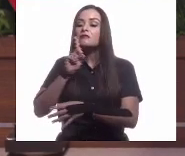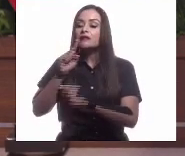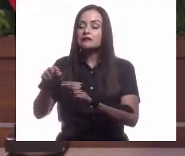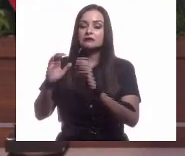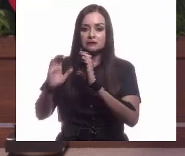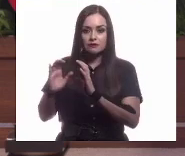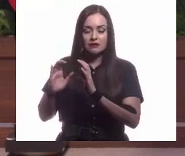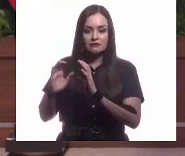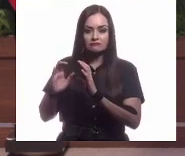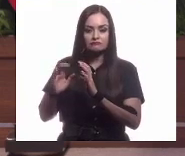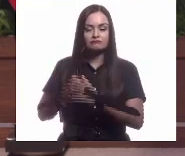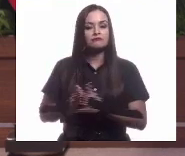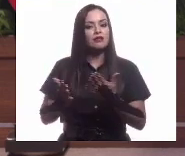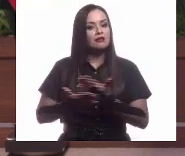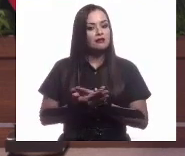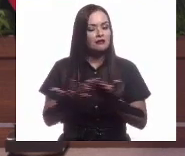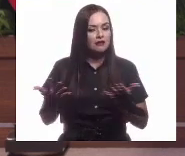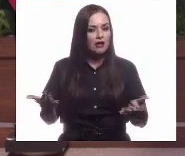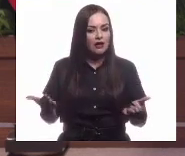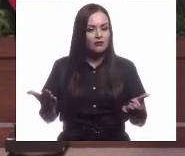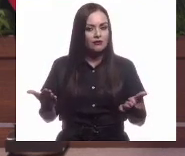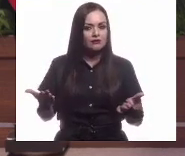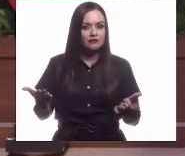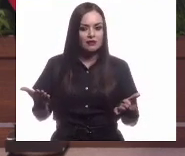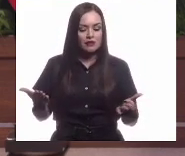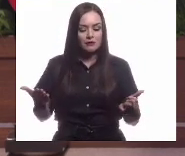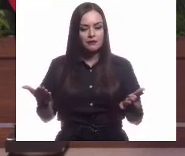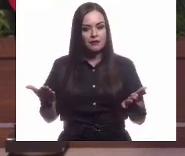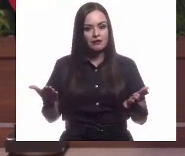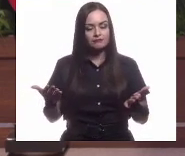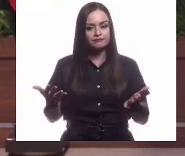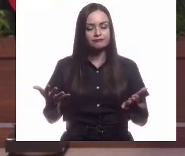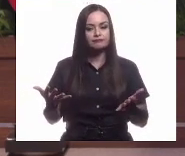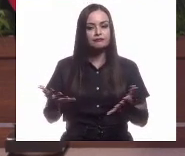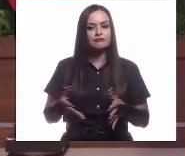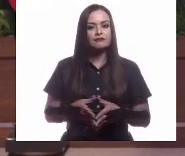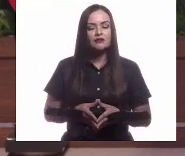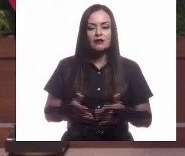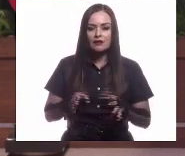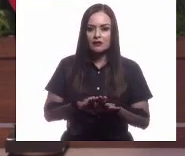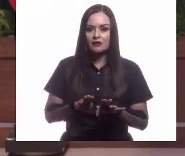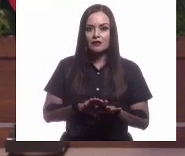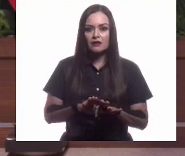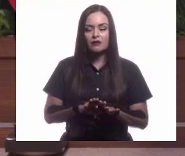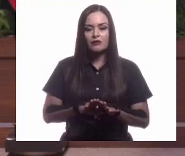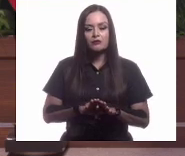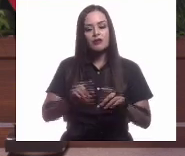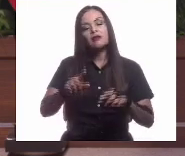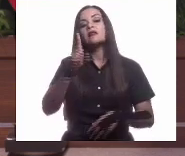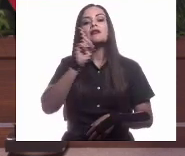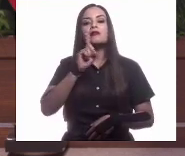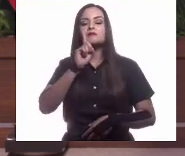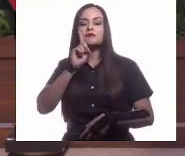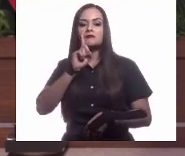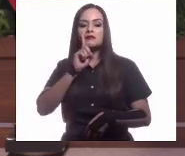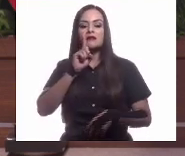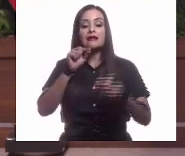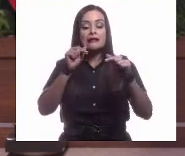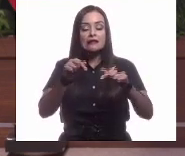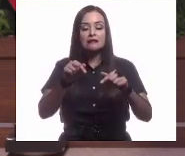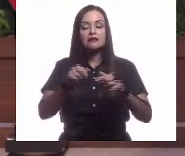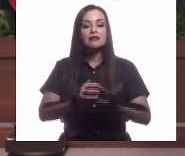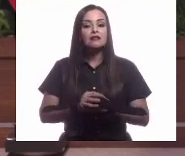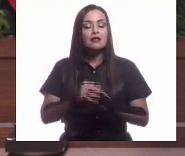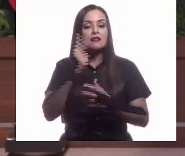de un selecto sistema y de un sofisticado protocolo nacional de erradicación de la violencia contra la mujer. Fuimos este